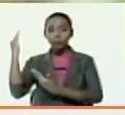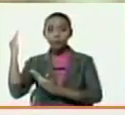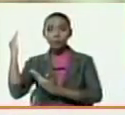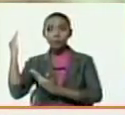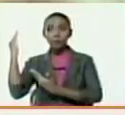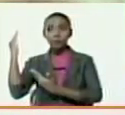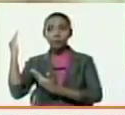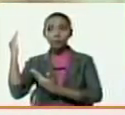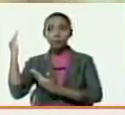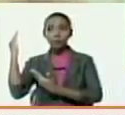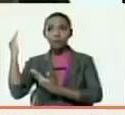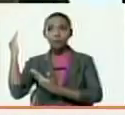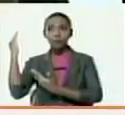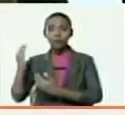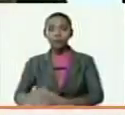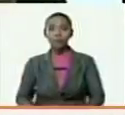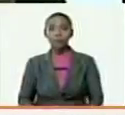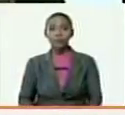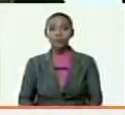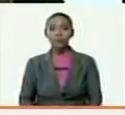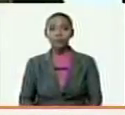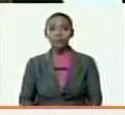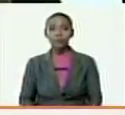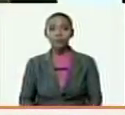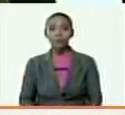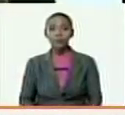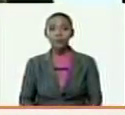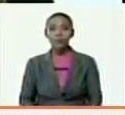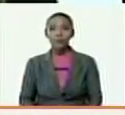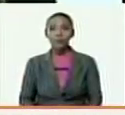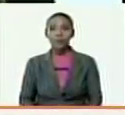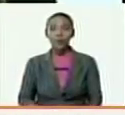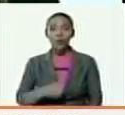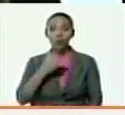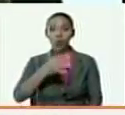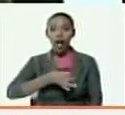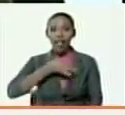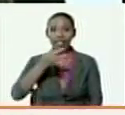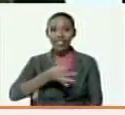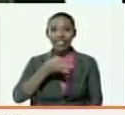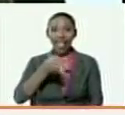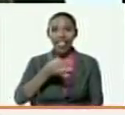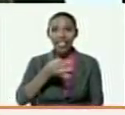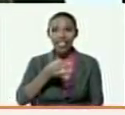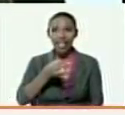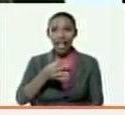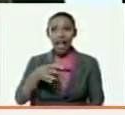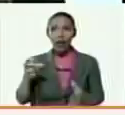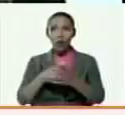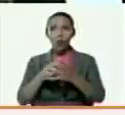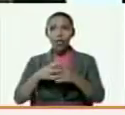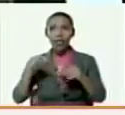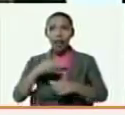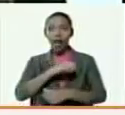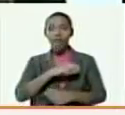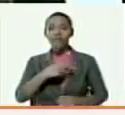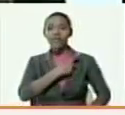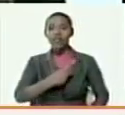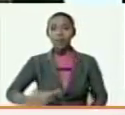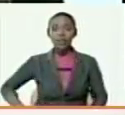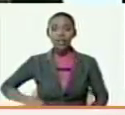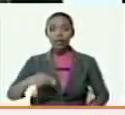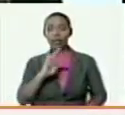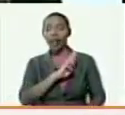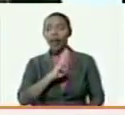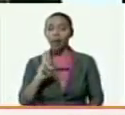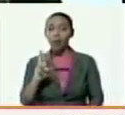tarde. Buenas tardes, Barry. Te saludamos desde el Salón de Zamora en la sede de la Vicepresidencia Ejecutiva de la República. Se